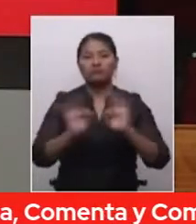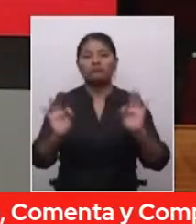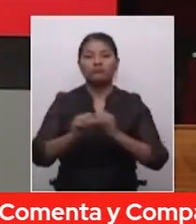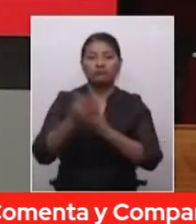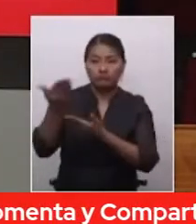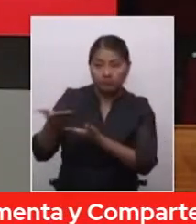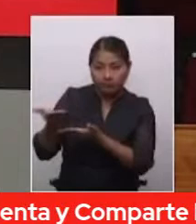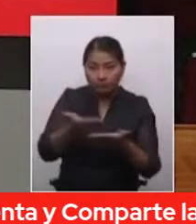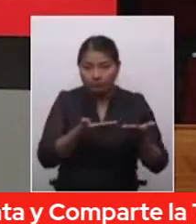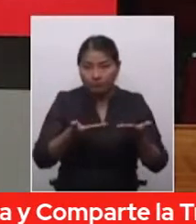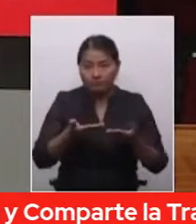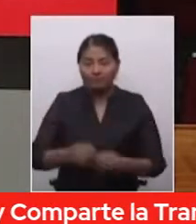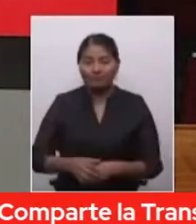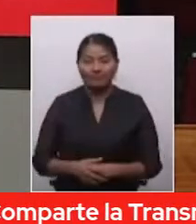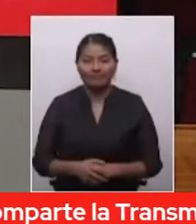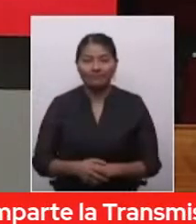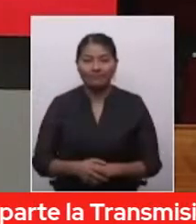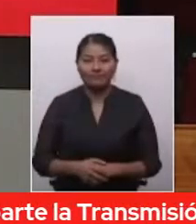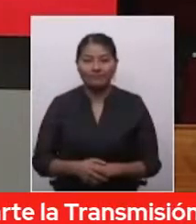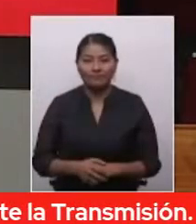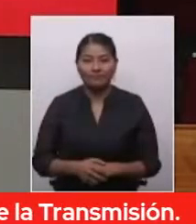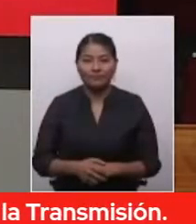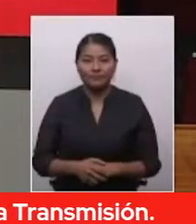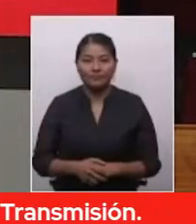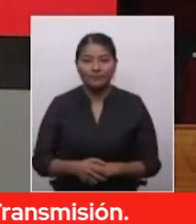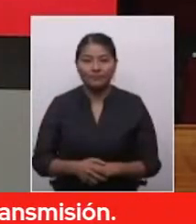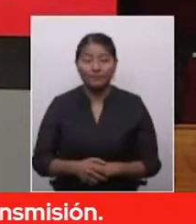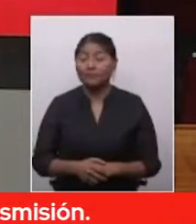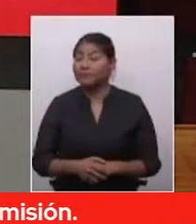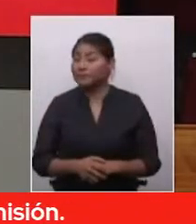organizaciones políticas. Y así estamos